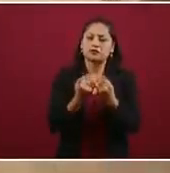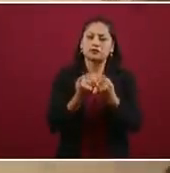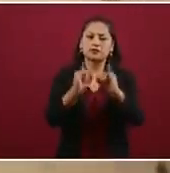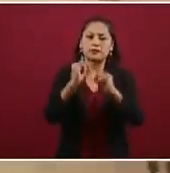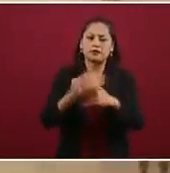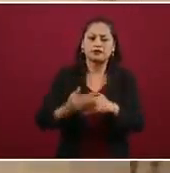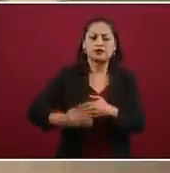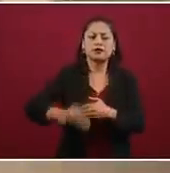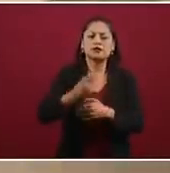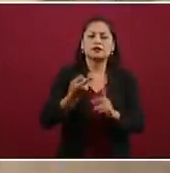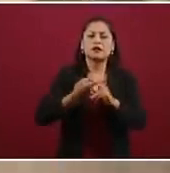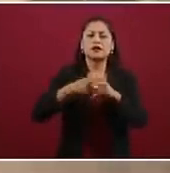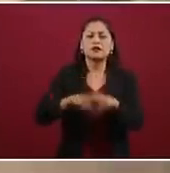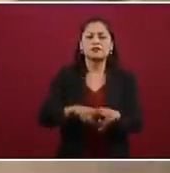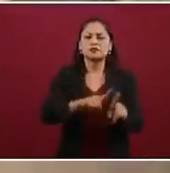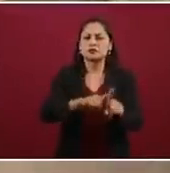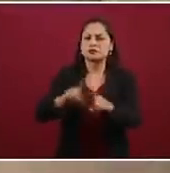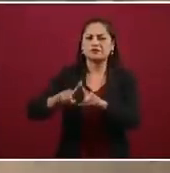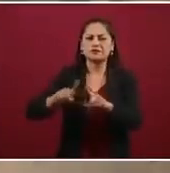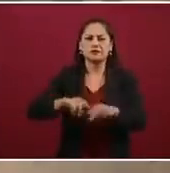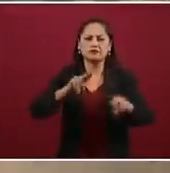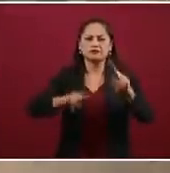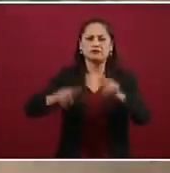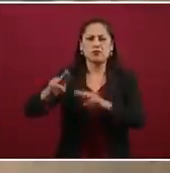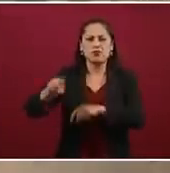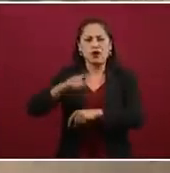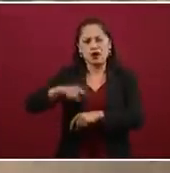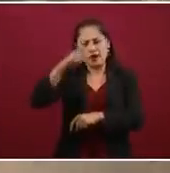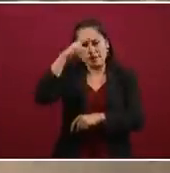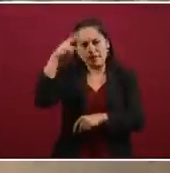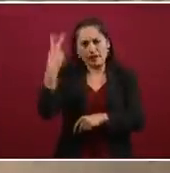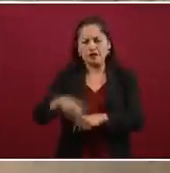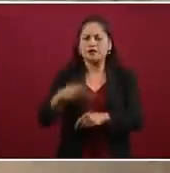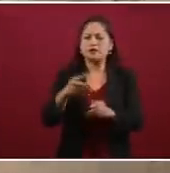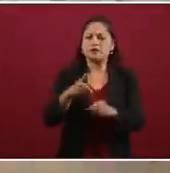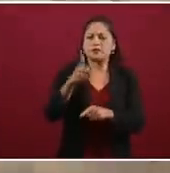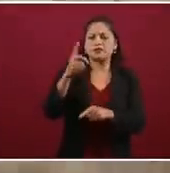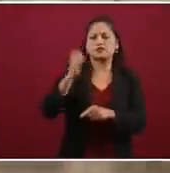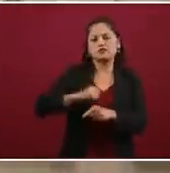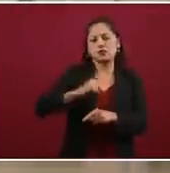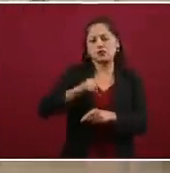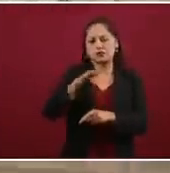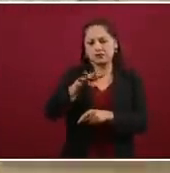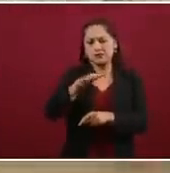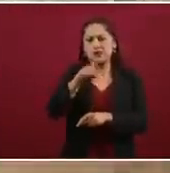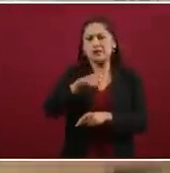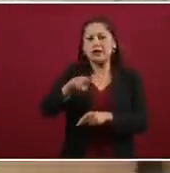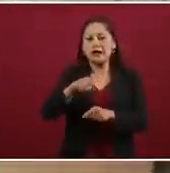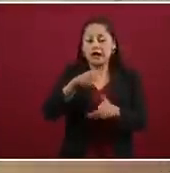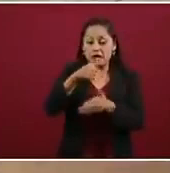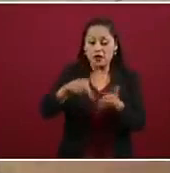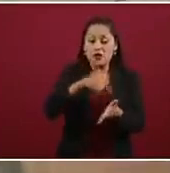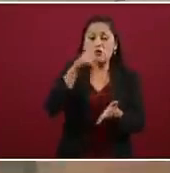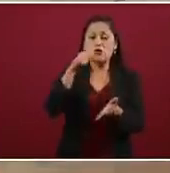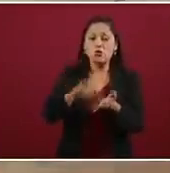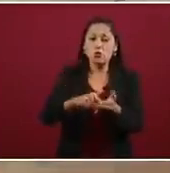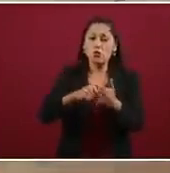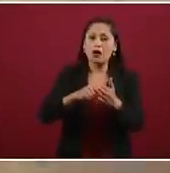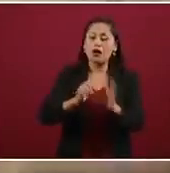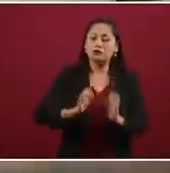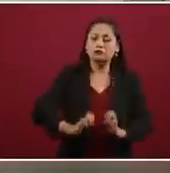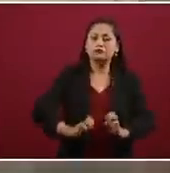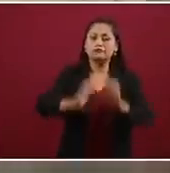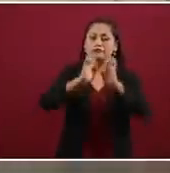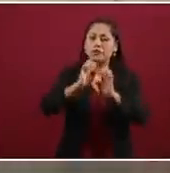poderes de la Unión durante la mayor parte del siglo XIX. Dicho inmueble fue también residencia oficial de la mayoría de